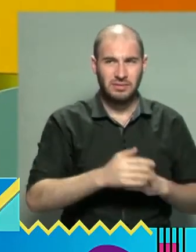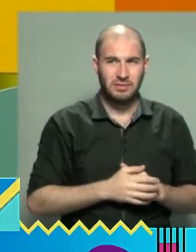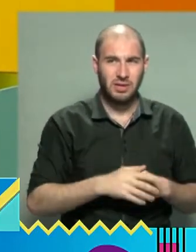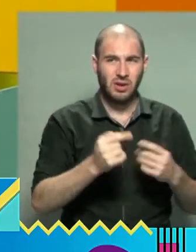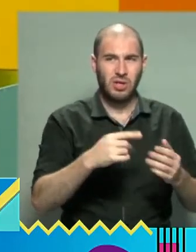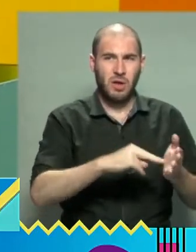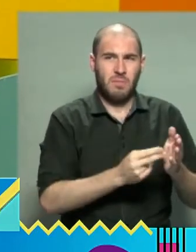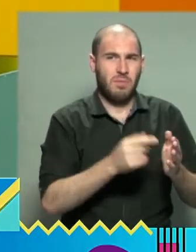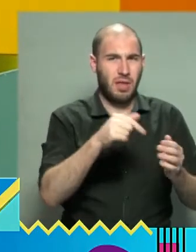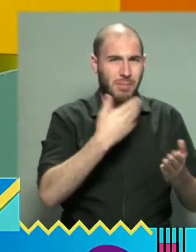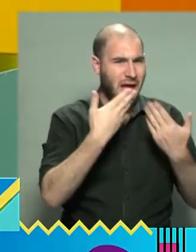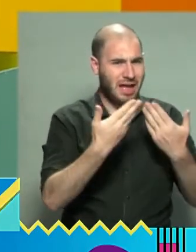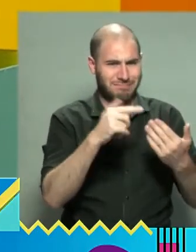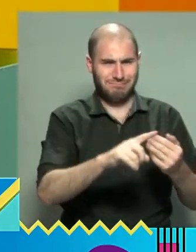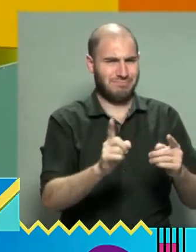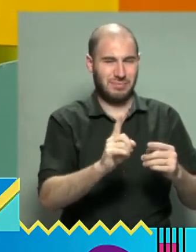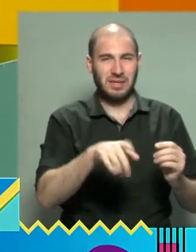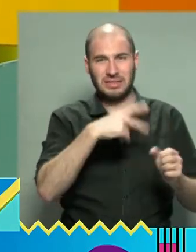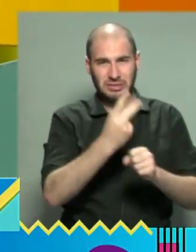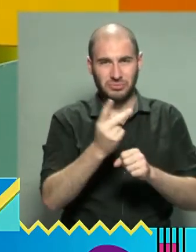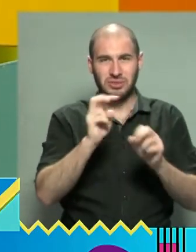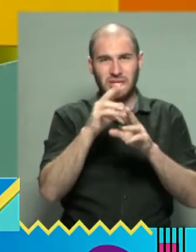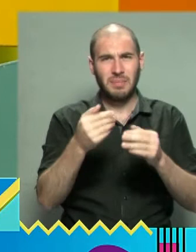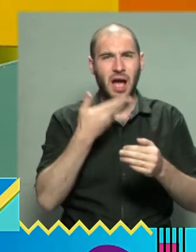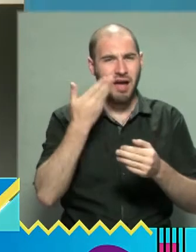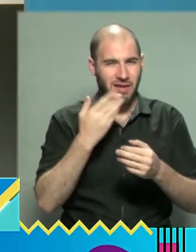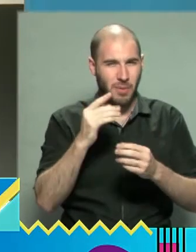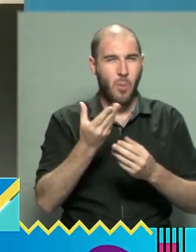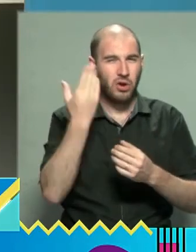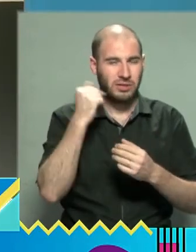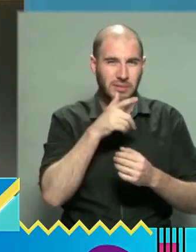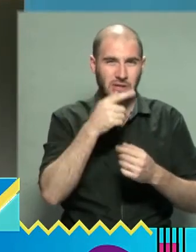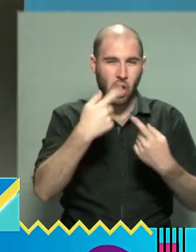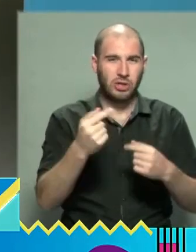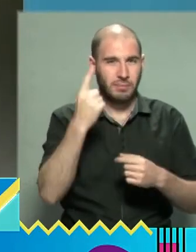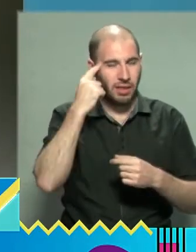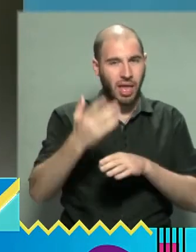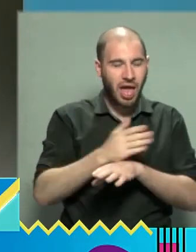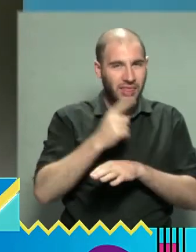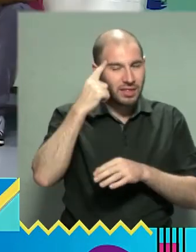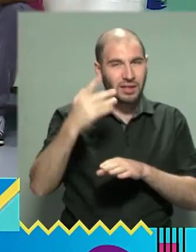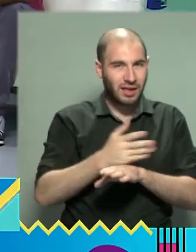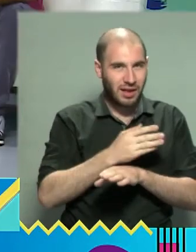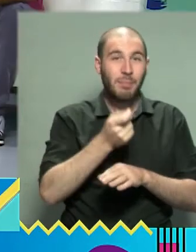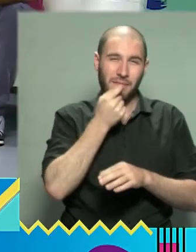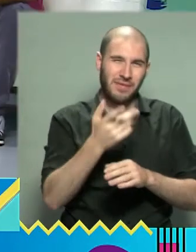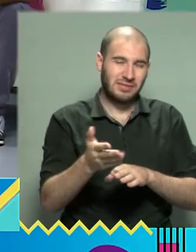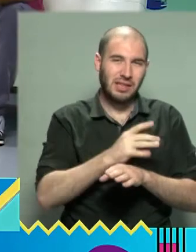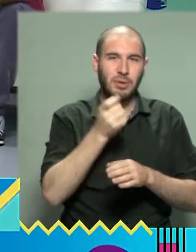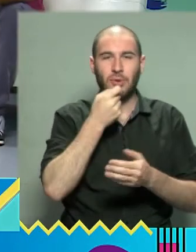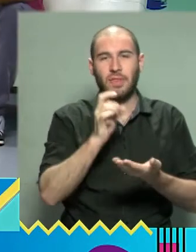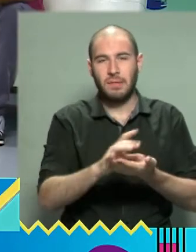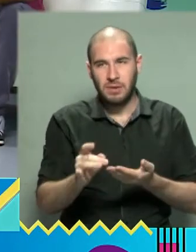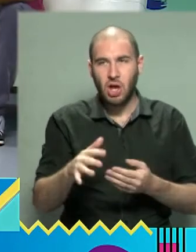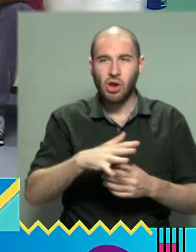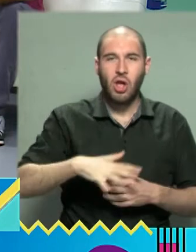el problema del que se está hablando. Segundo, las cuestiones discursivas muchas veces se presume un montón de cosas, y es fácil presumir despido, en